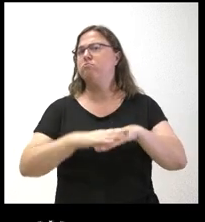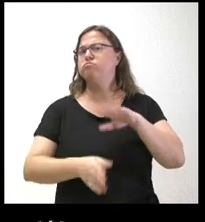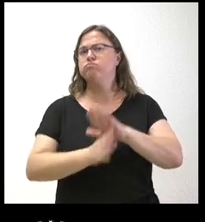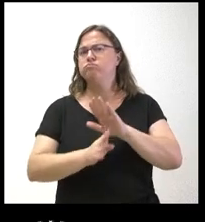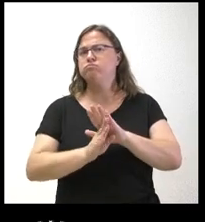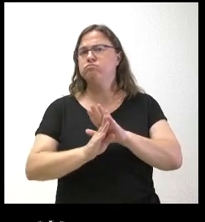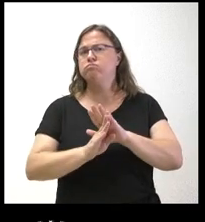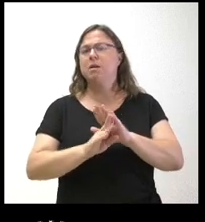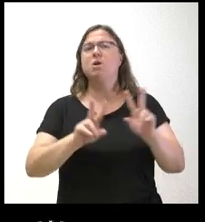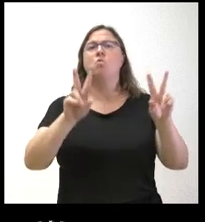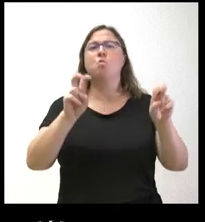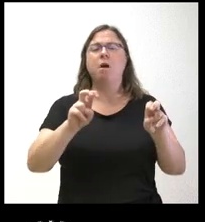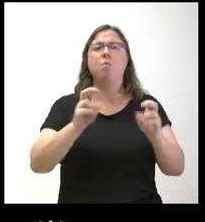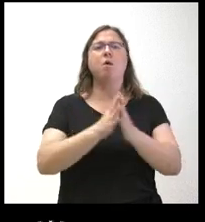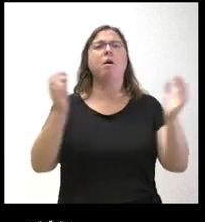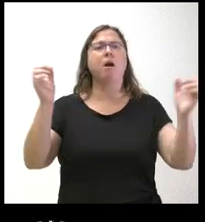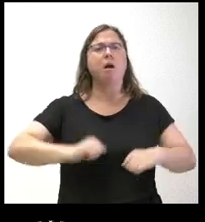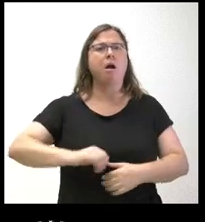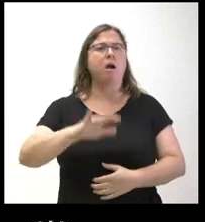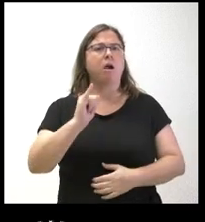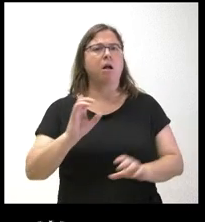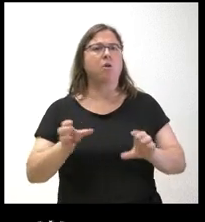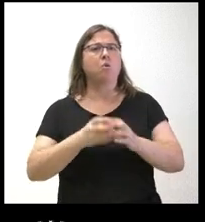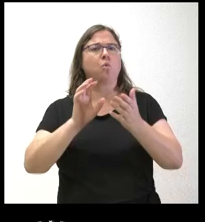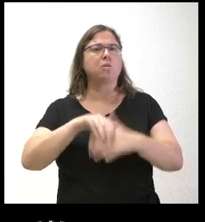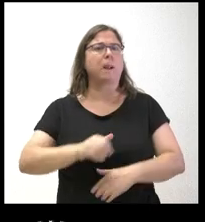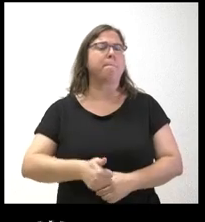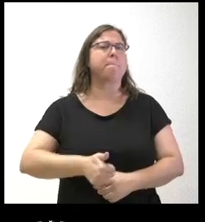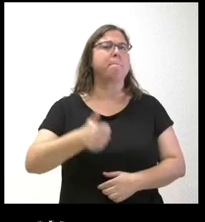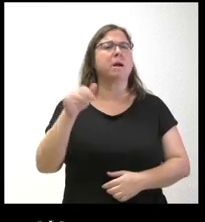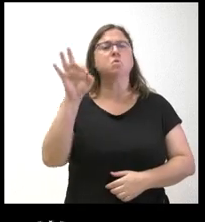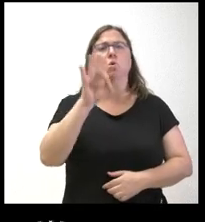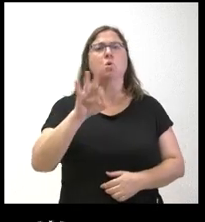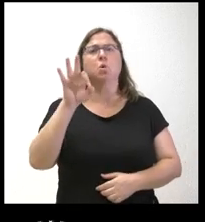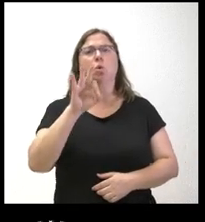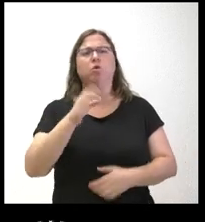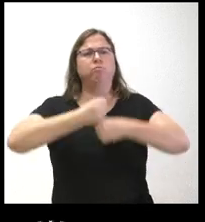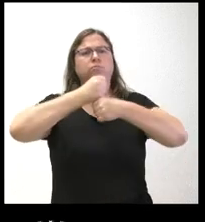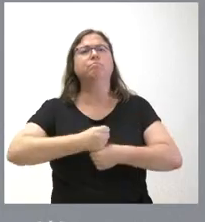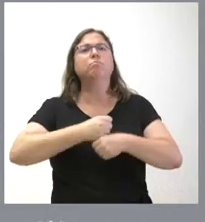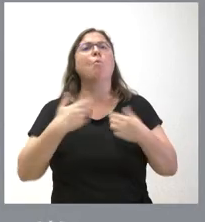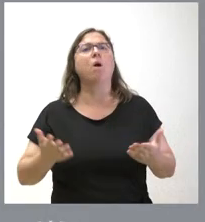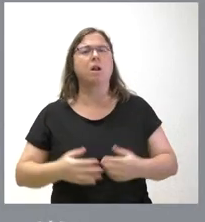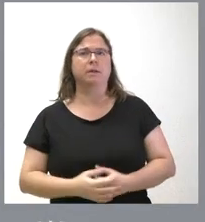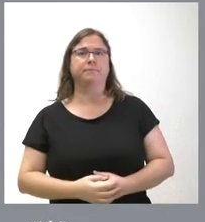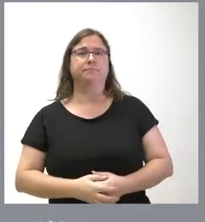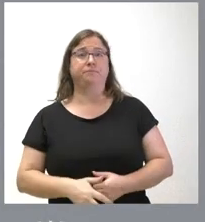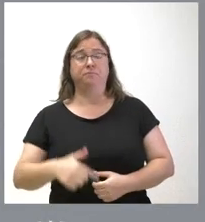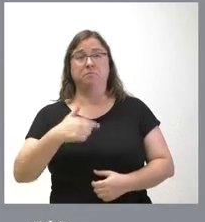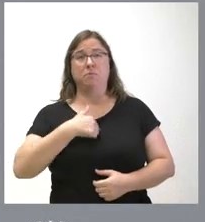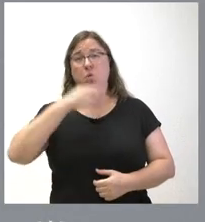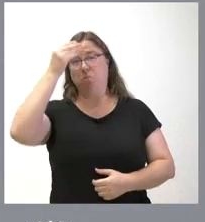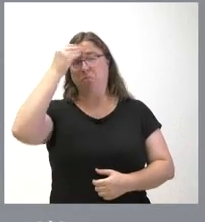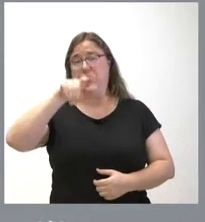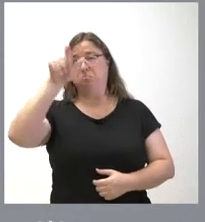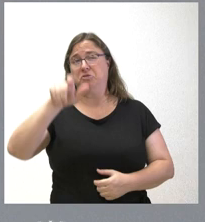si va a haber un nuevo acuerdo de la junta que amplié el crédito o eso ya es inamovible bueno Yo creo que alguien ha venido